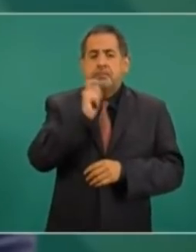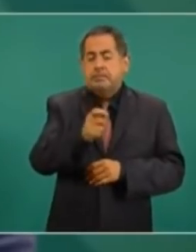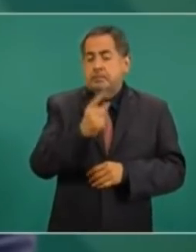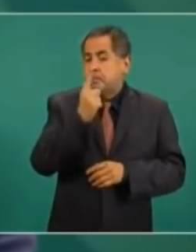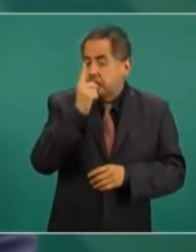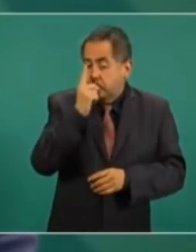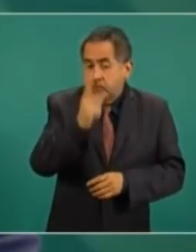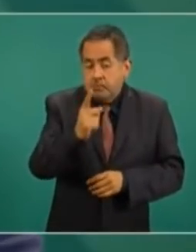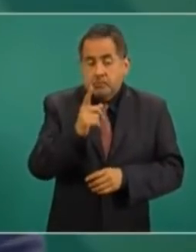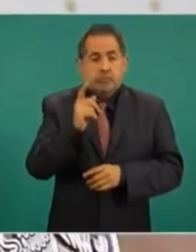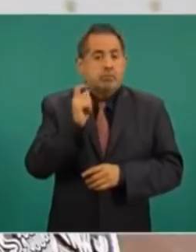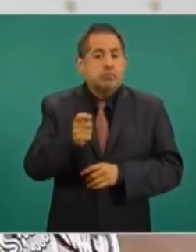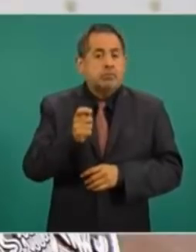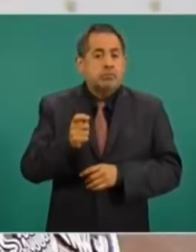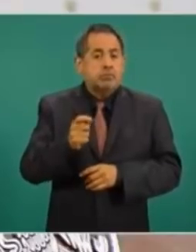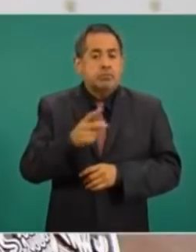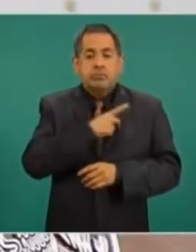haya